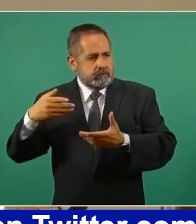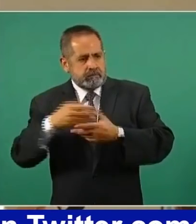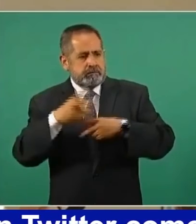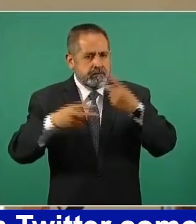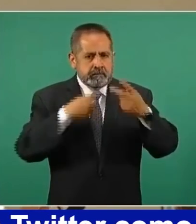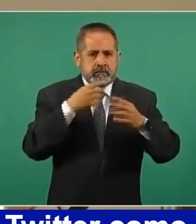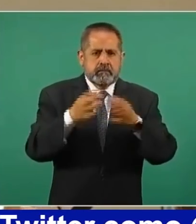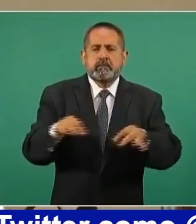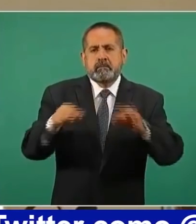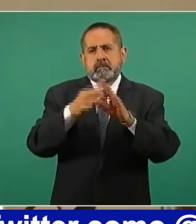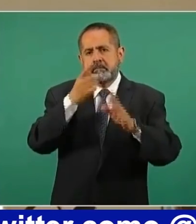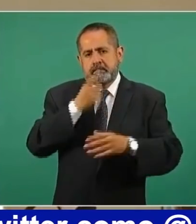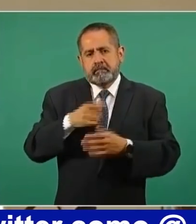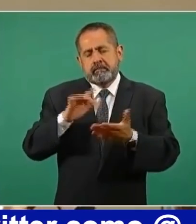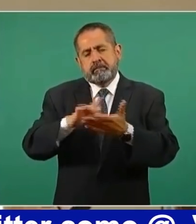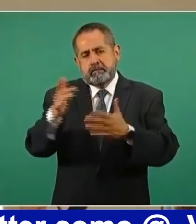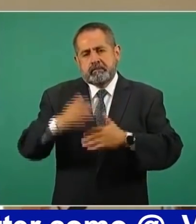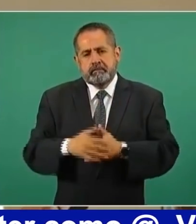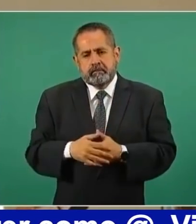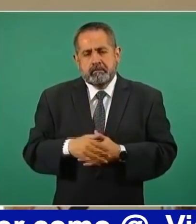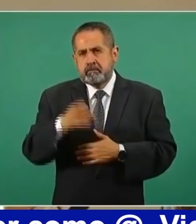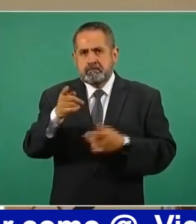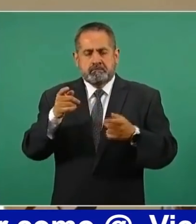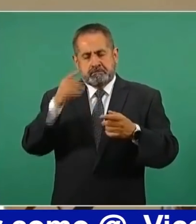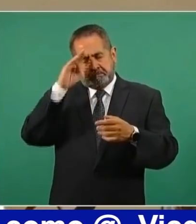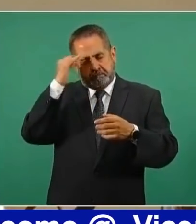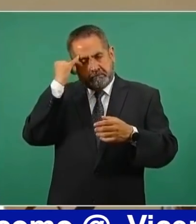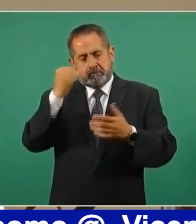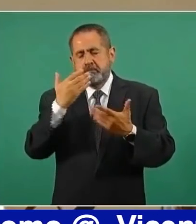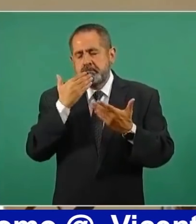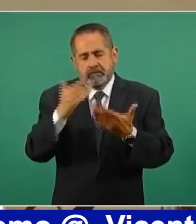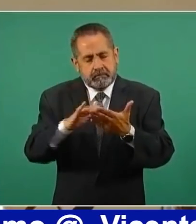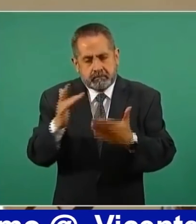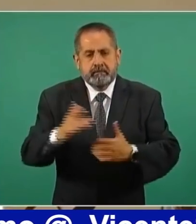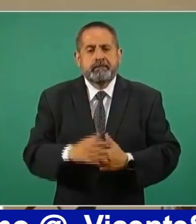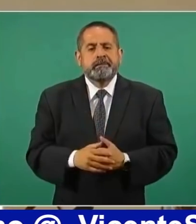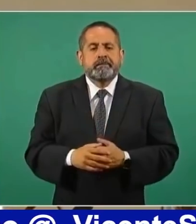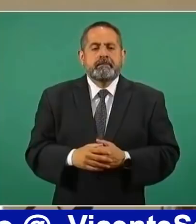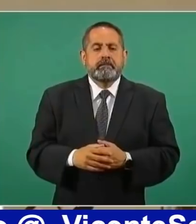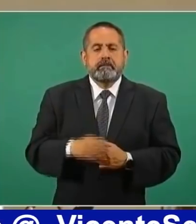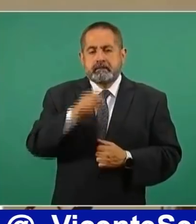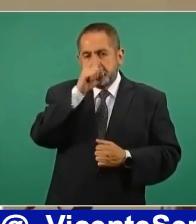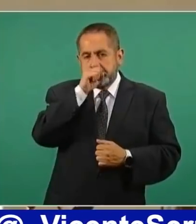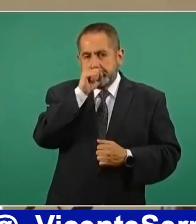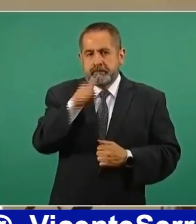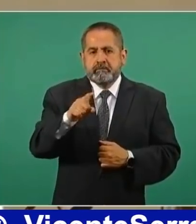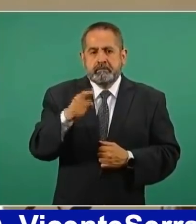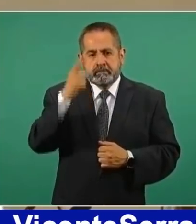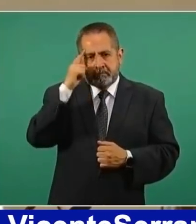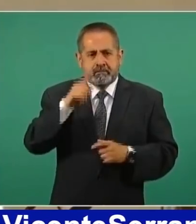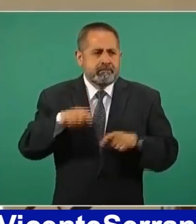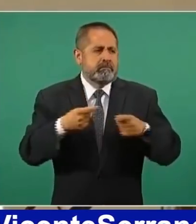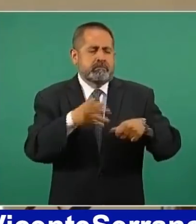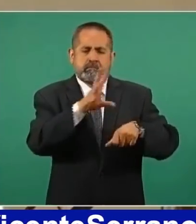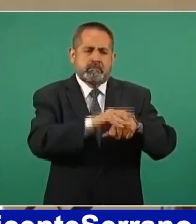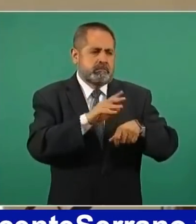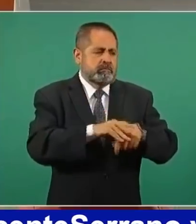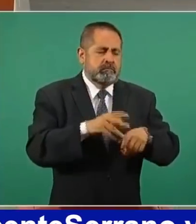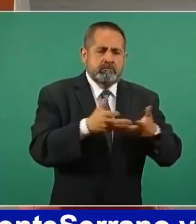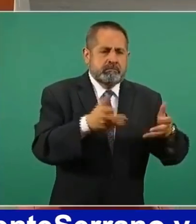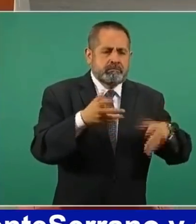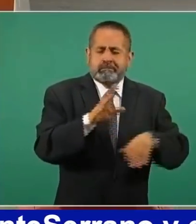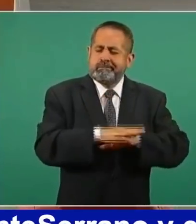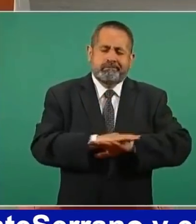lo que acaba de decir, de la manera como lo está manejando, y también sobre todo que ya no se den más concesiones. Eso es muy